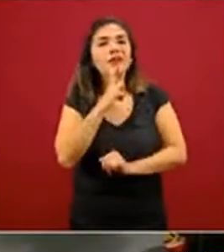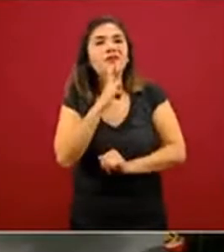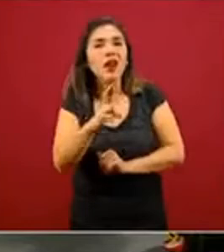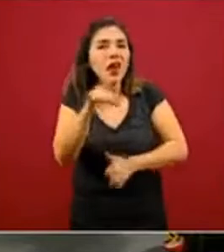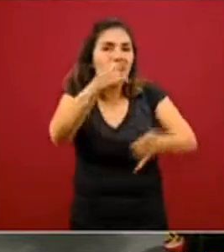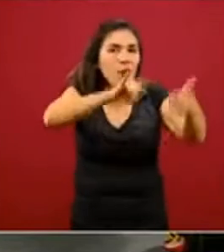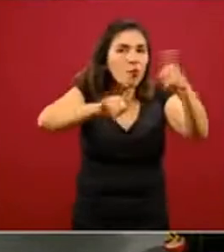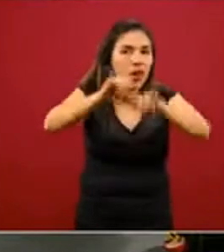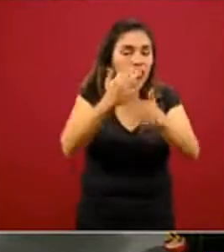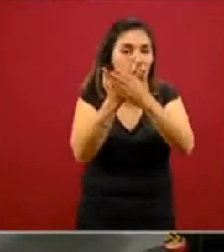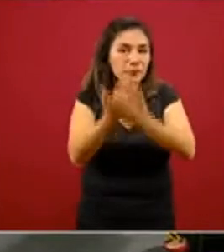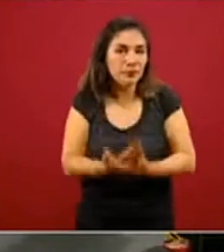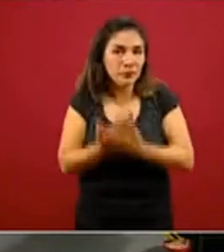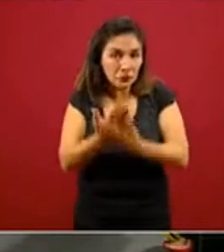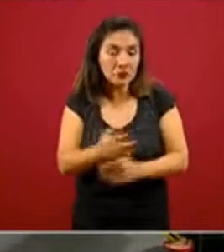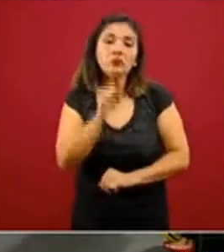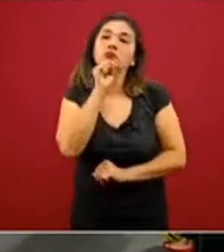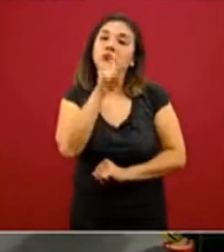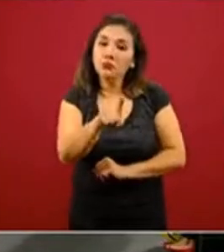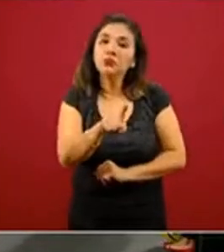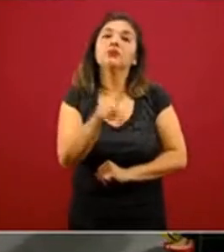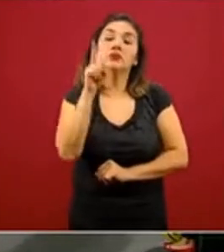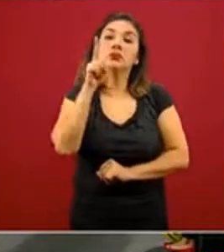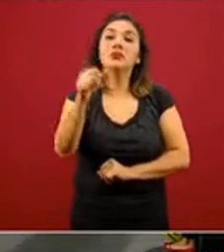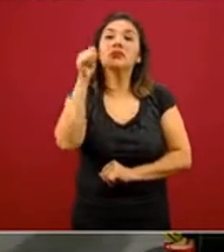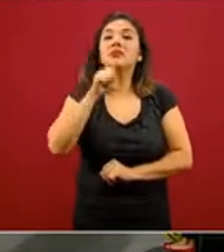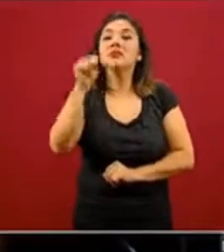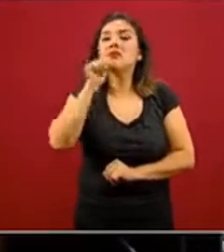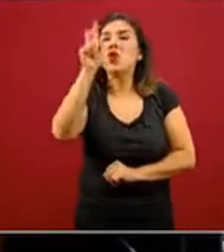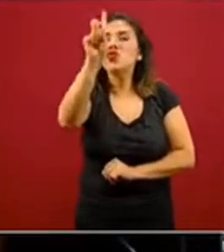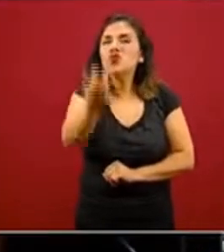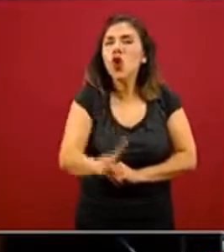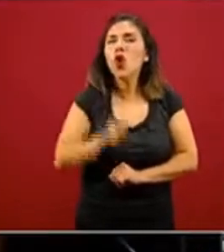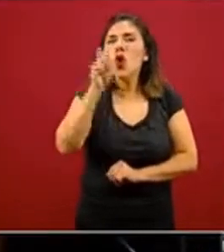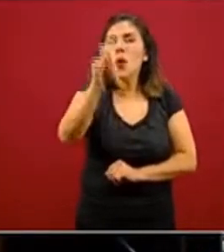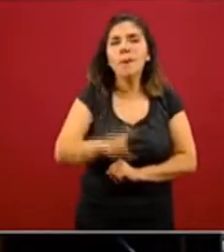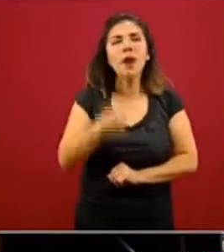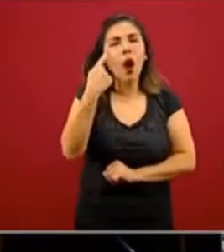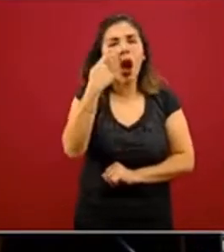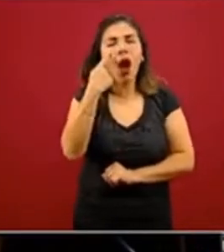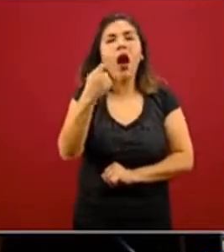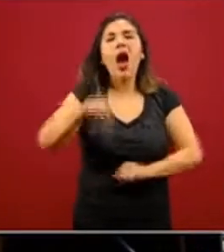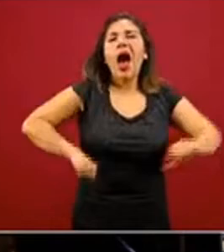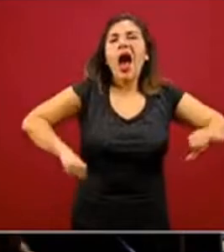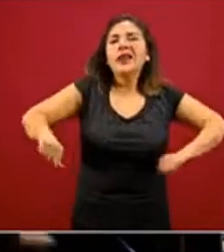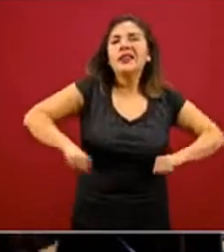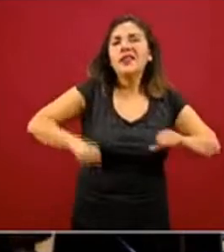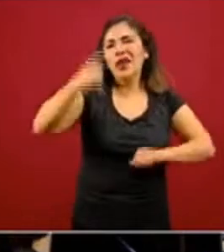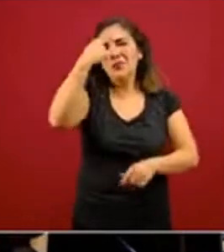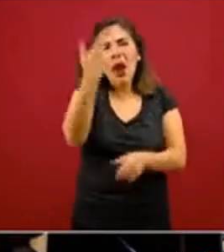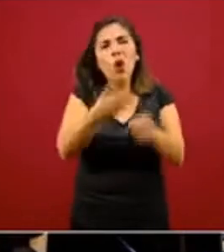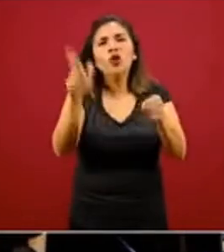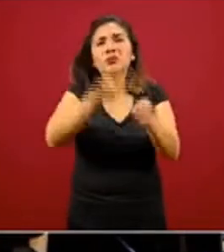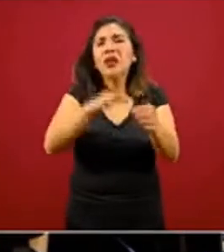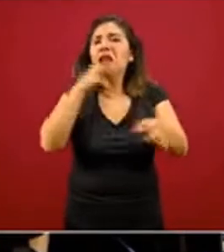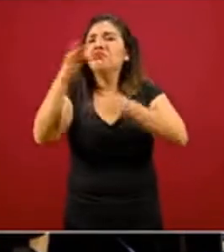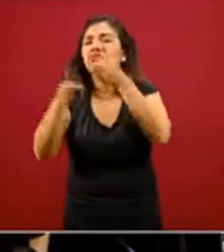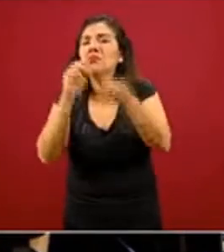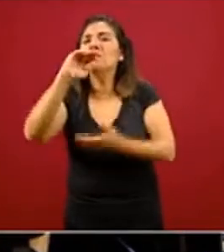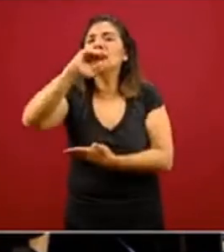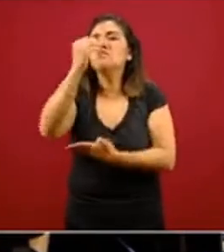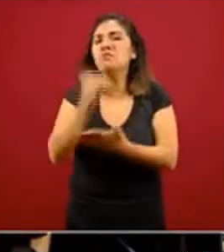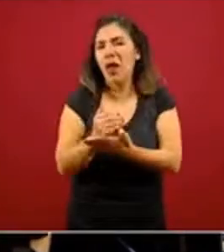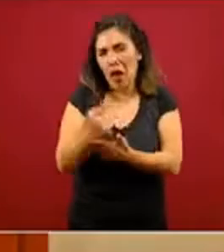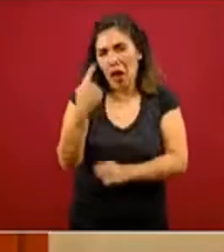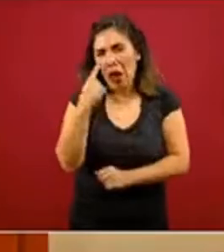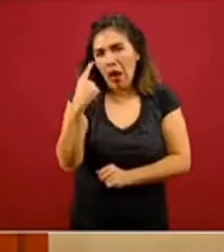resultado. Y también tomemos en cuenta que el domingo suele ser el día de menor actividad en las unidades en general, por lo